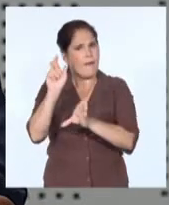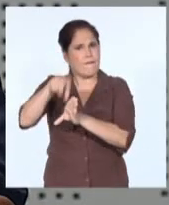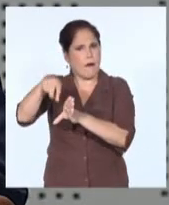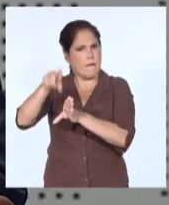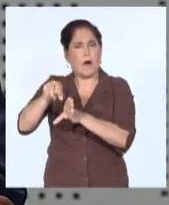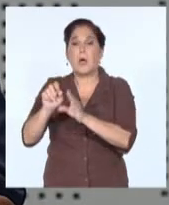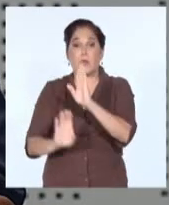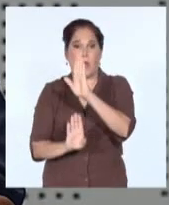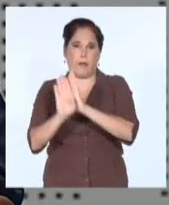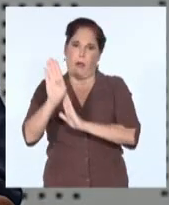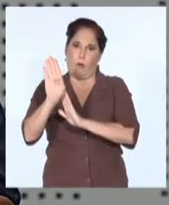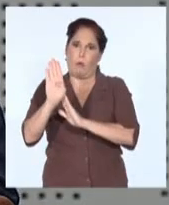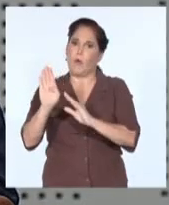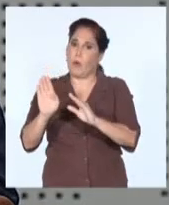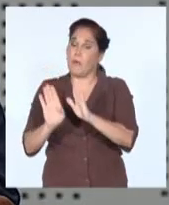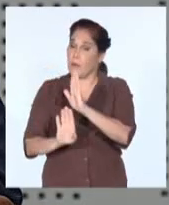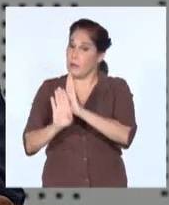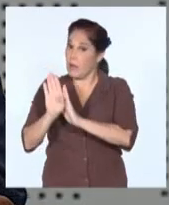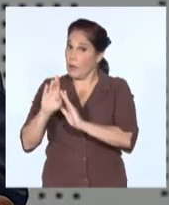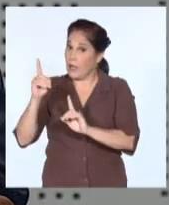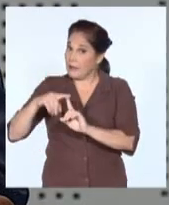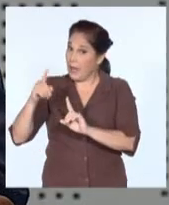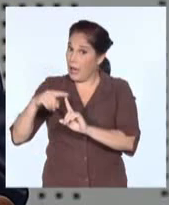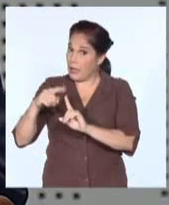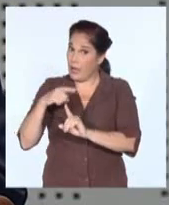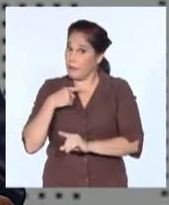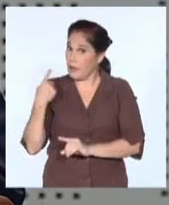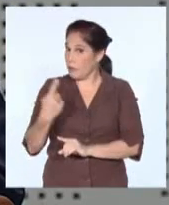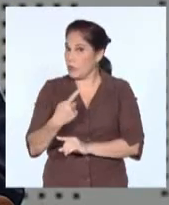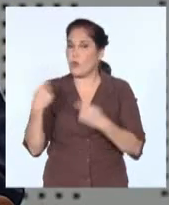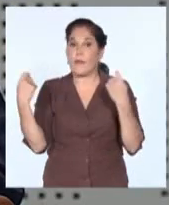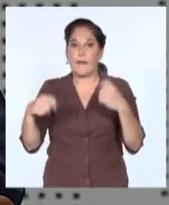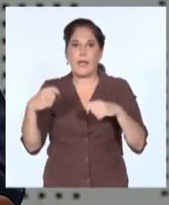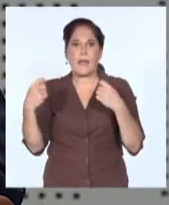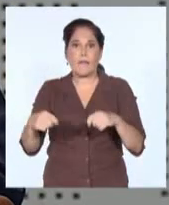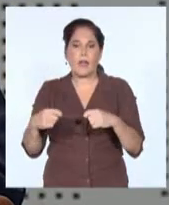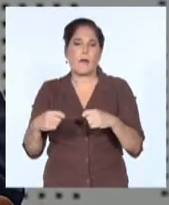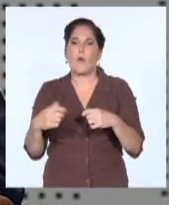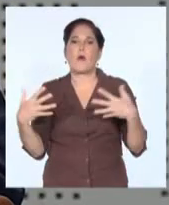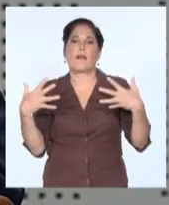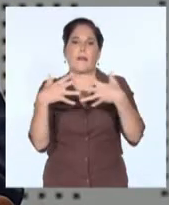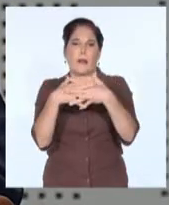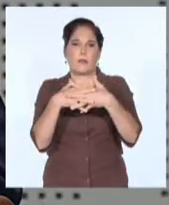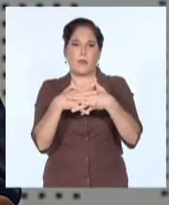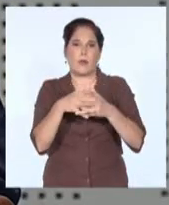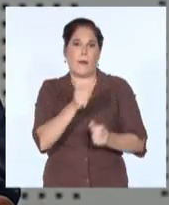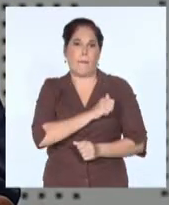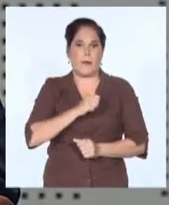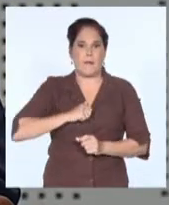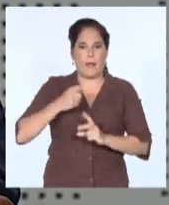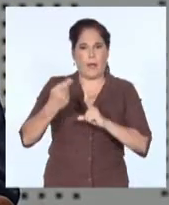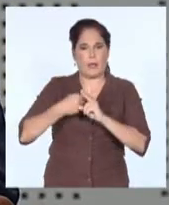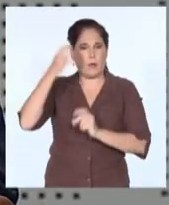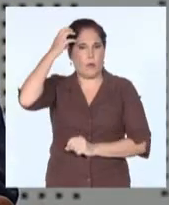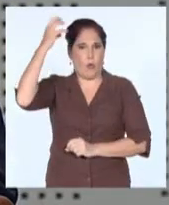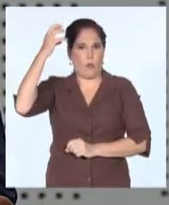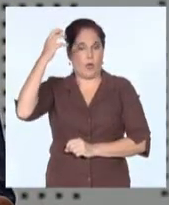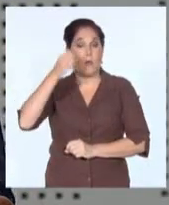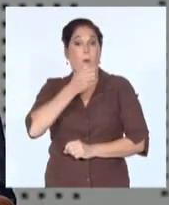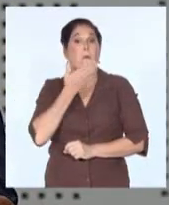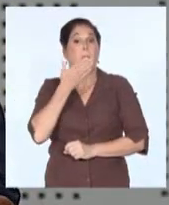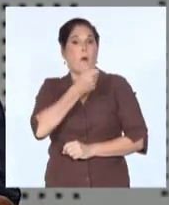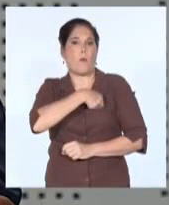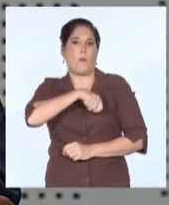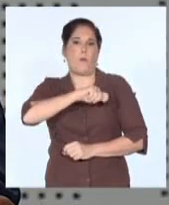progreso, y nuestra tarea es tener relaciones públicas privadas, que haya un bien público